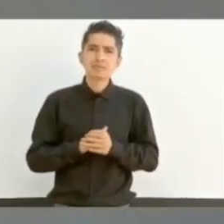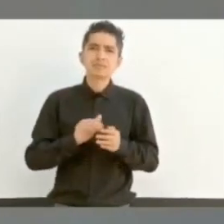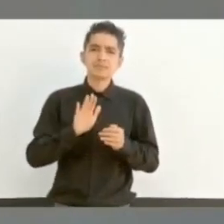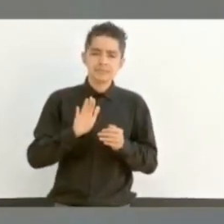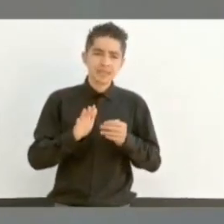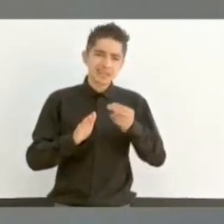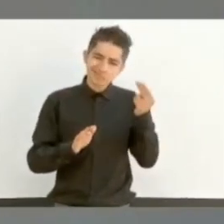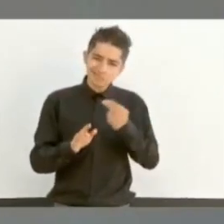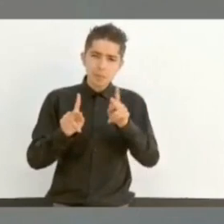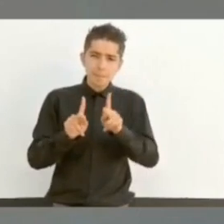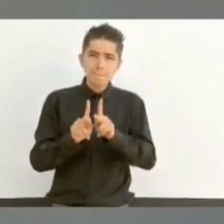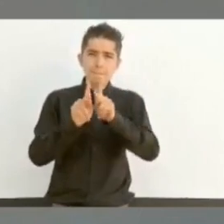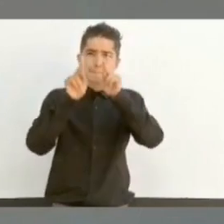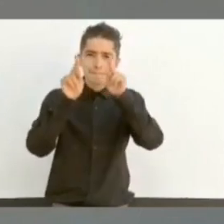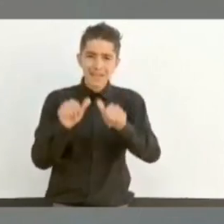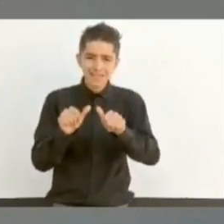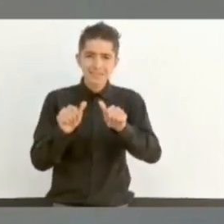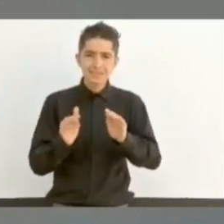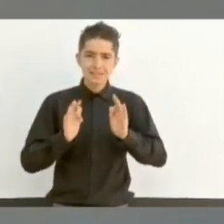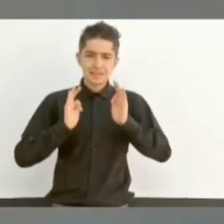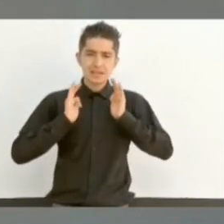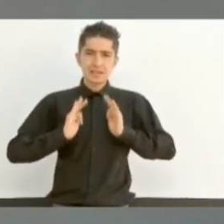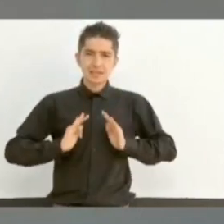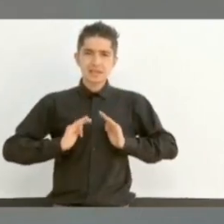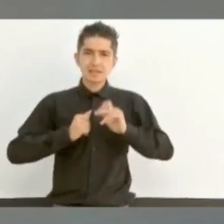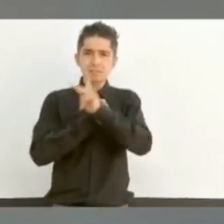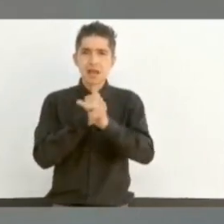la paz y la tranquilidad en el país,